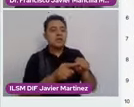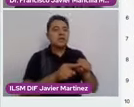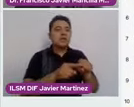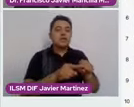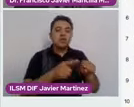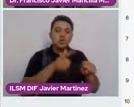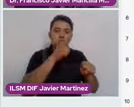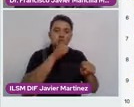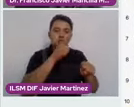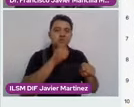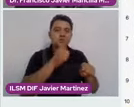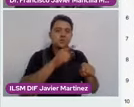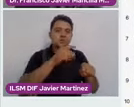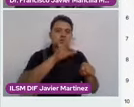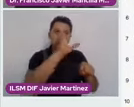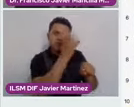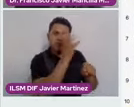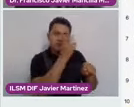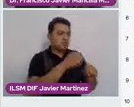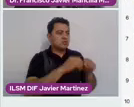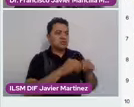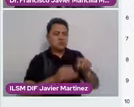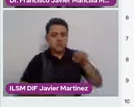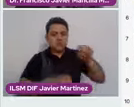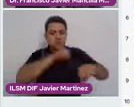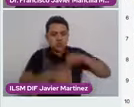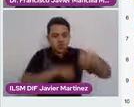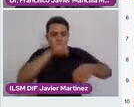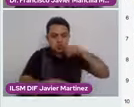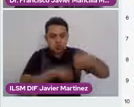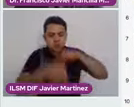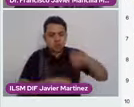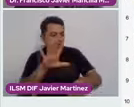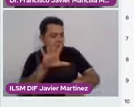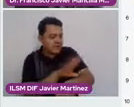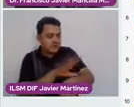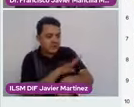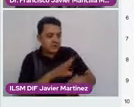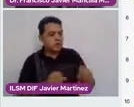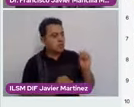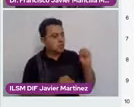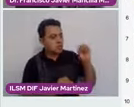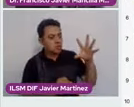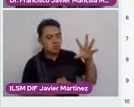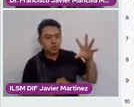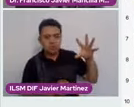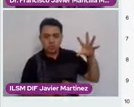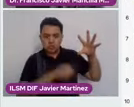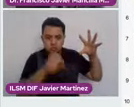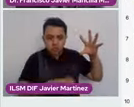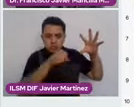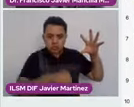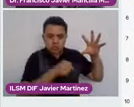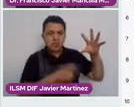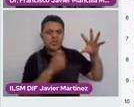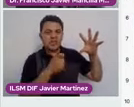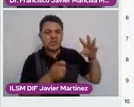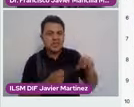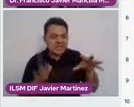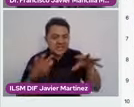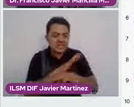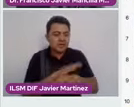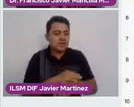en este caso es el sonido, que es una compresión y expansión del aire, la convierte a una energía eléctrica que se transmite